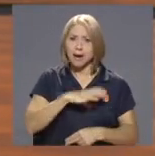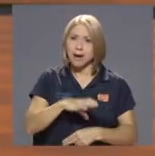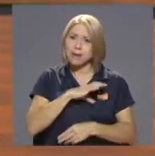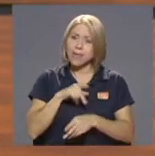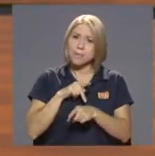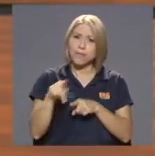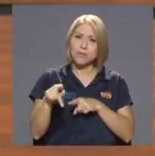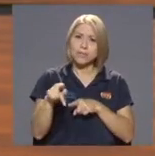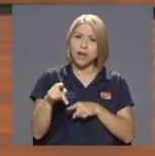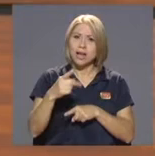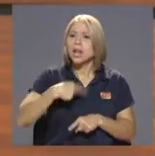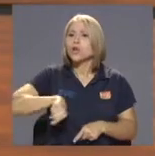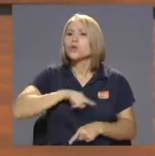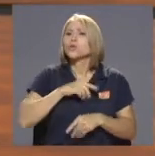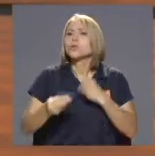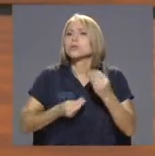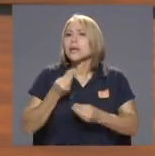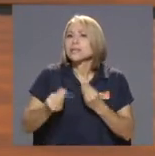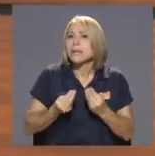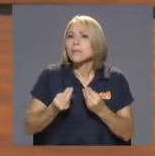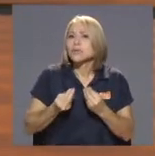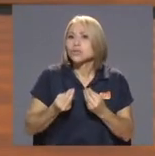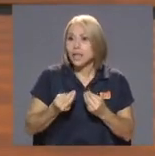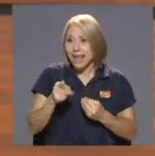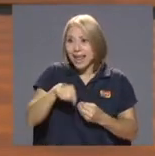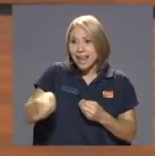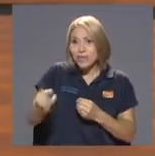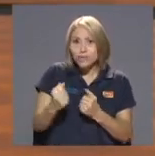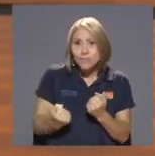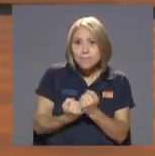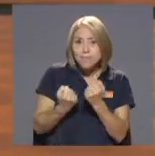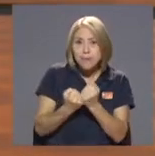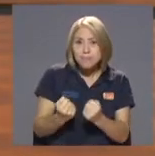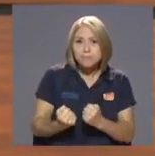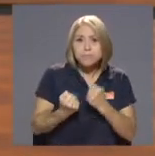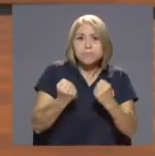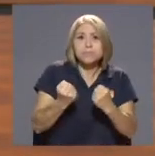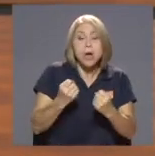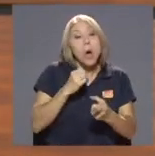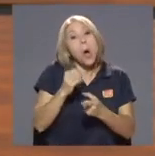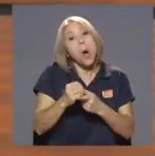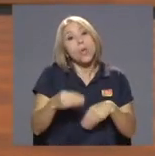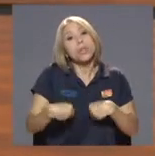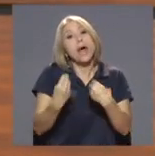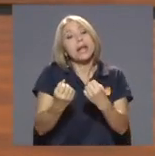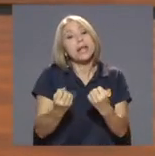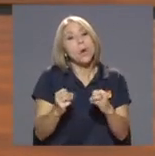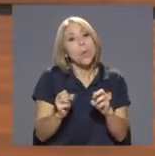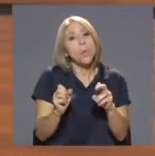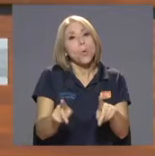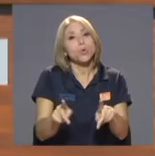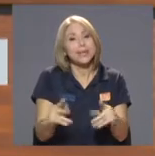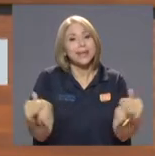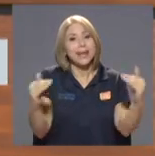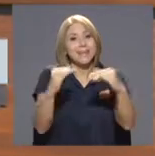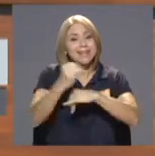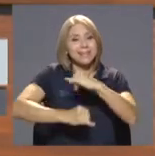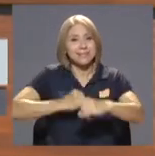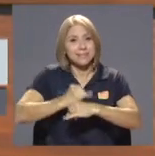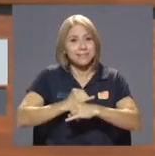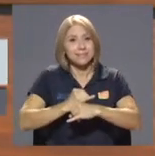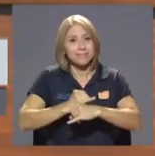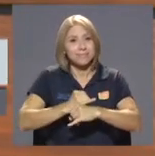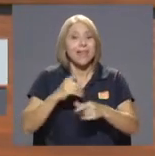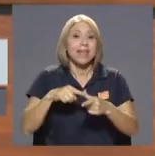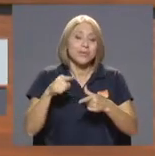nosotros lo que hacemos es potenciarla cuando la han desarrollado acá, o en algunos casos potenciarla con oportunidades que nos prestan a nivel internacional. Entonces,